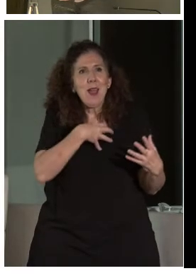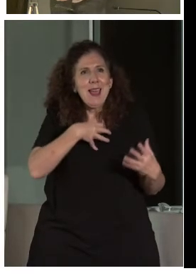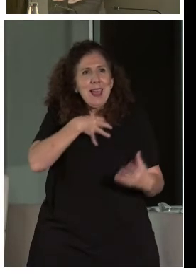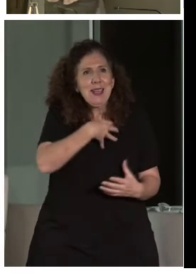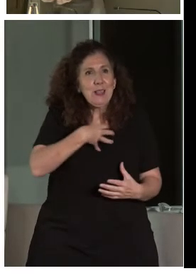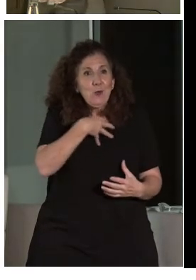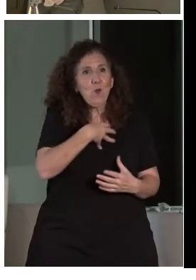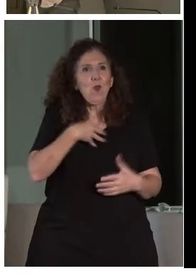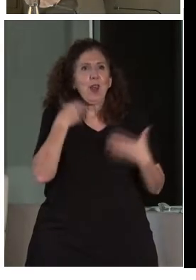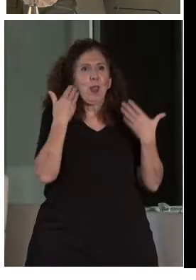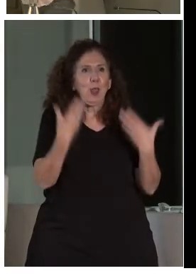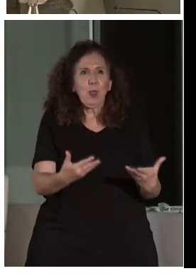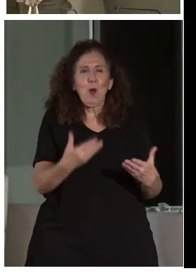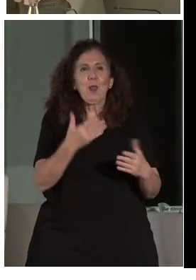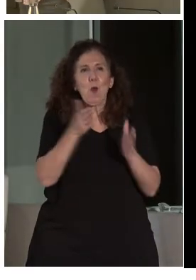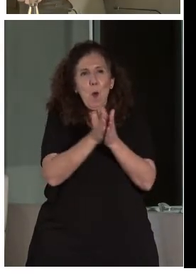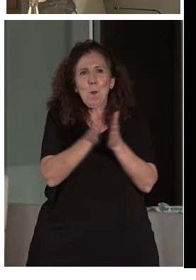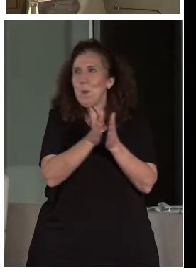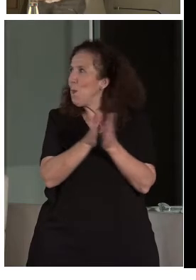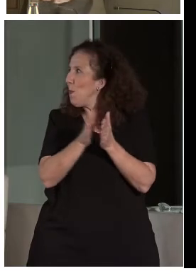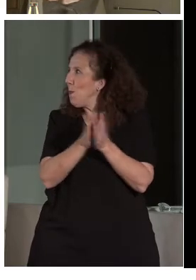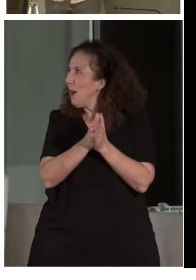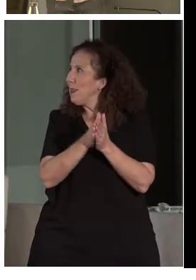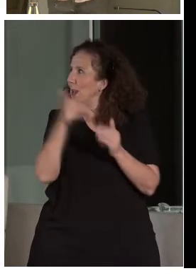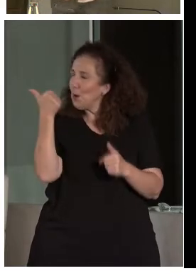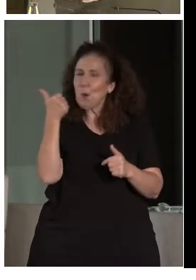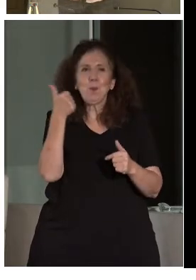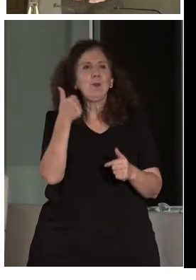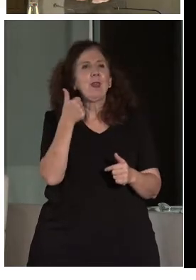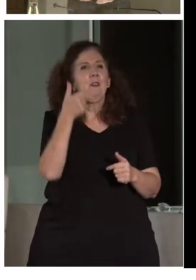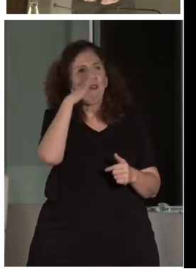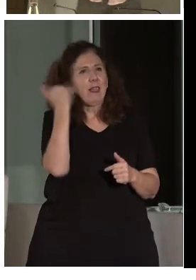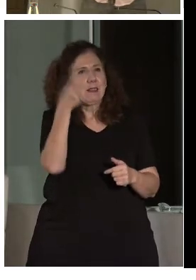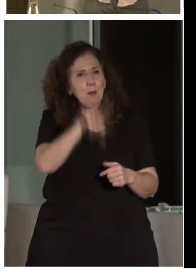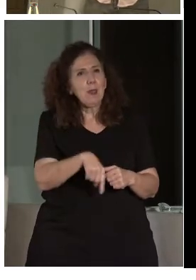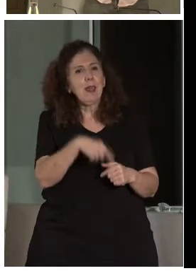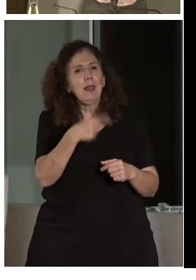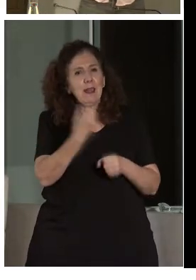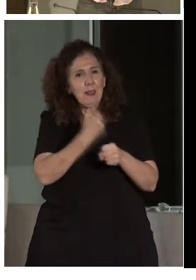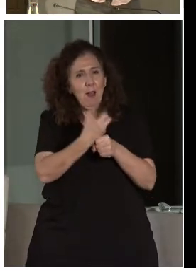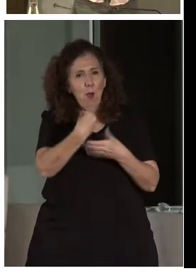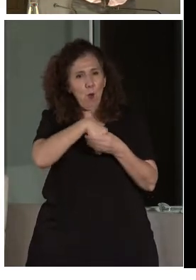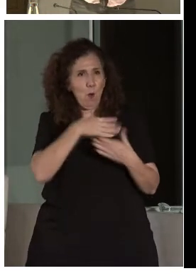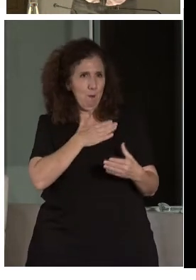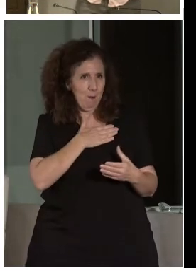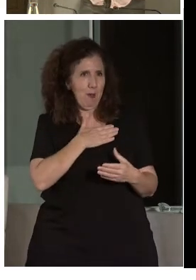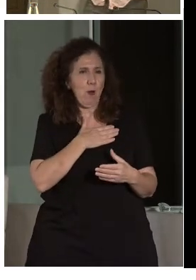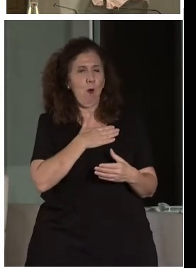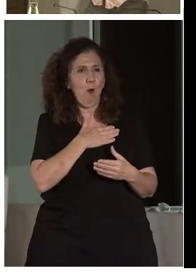el tesón de Blaise, que es este compañero que él fue guía del parque, Blaise Boulin, que él lo que hizo fue traerla a La Gomera. Pero